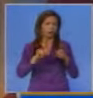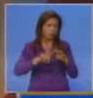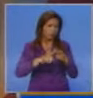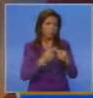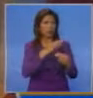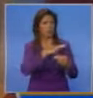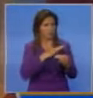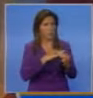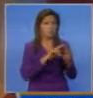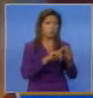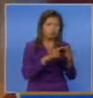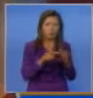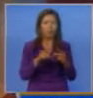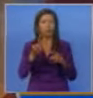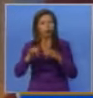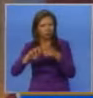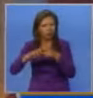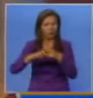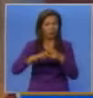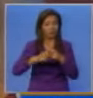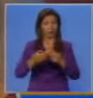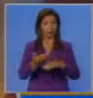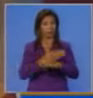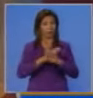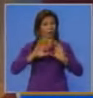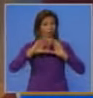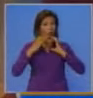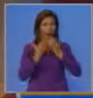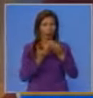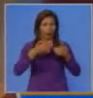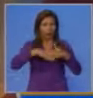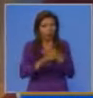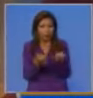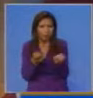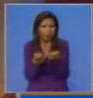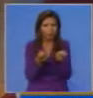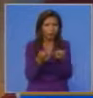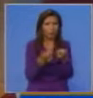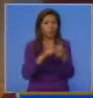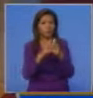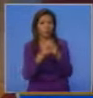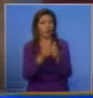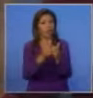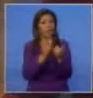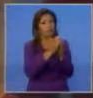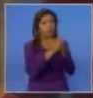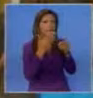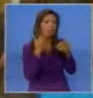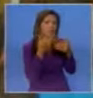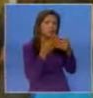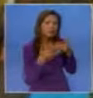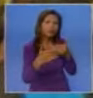la comisión interventora, que dio plazos para la solución de estos inconvenientes.